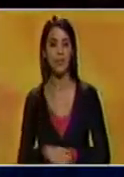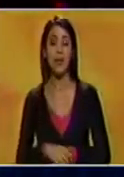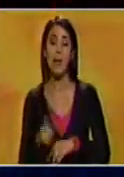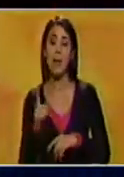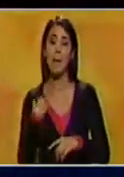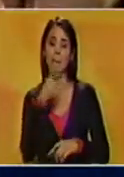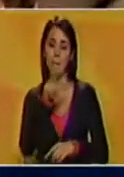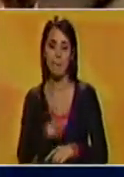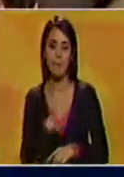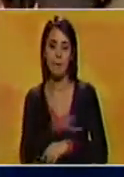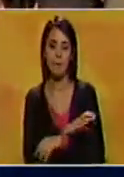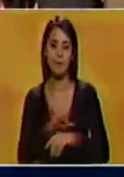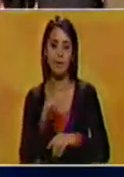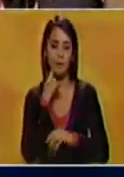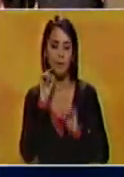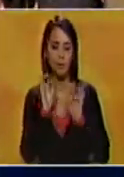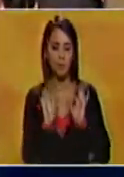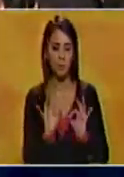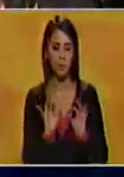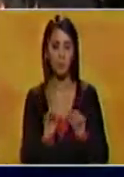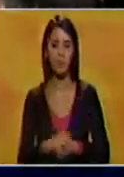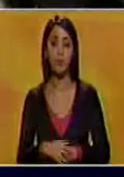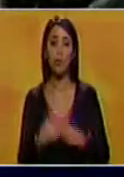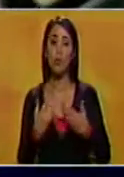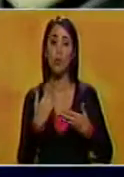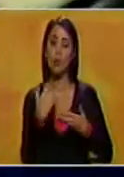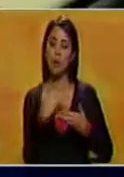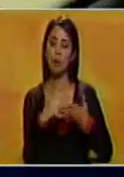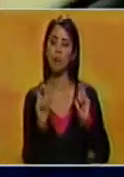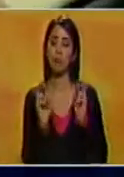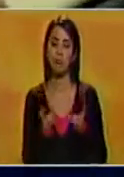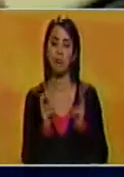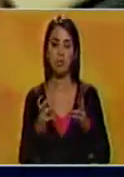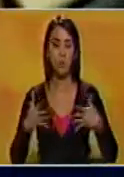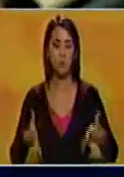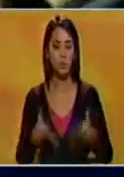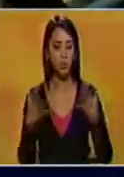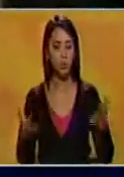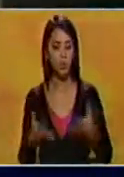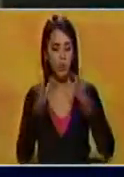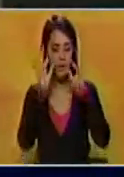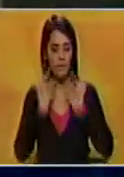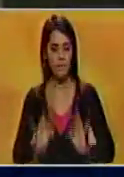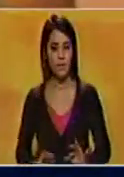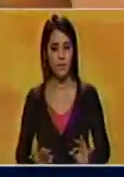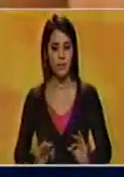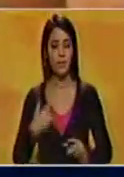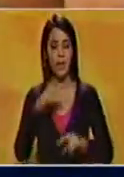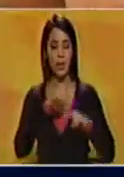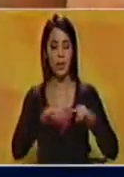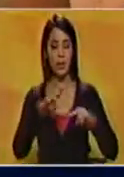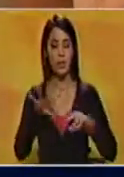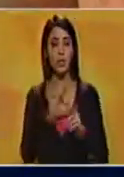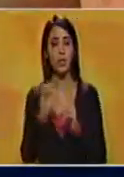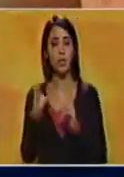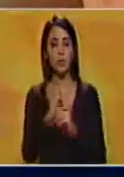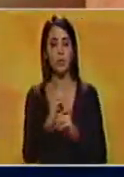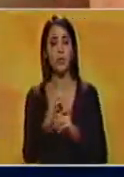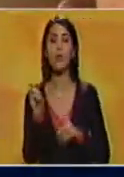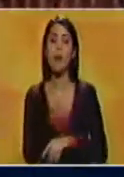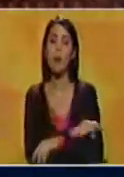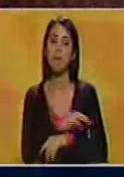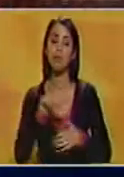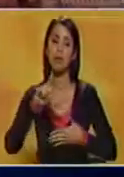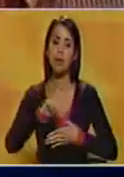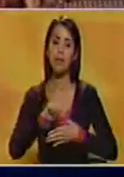venezolano se encuentra en la víspera de estrenar un álbum de estudio que promueve la actividad física en los niños y promociona la cultura y la música latina, en